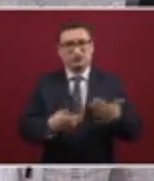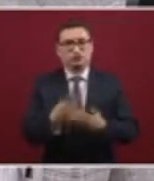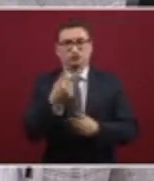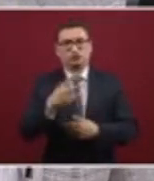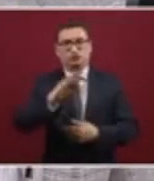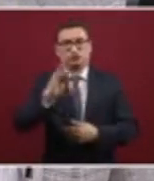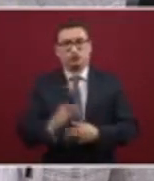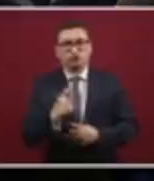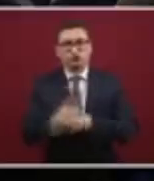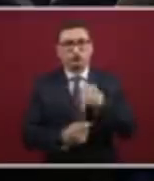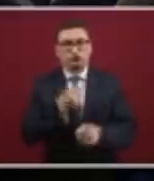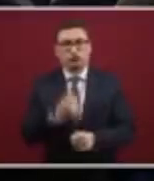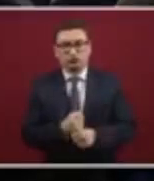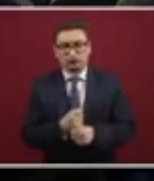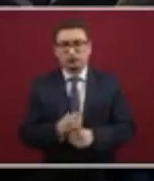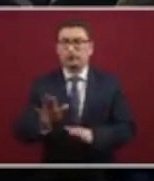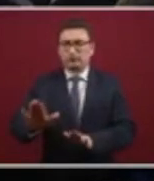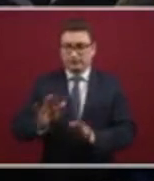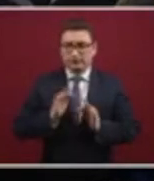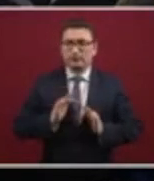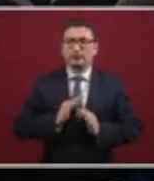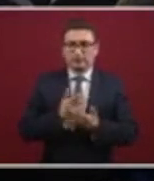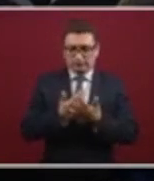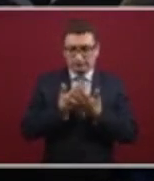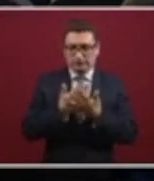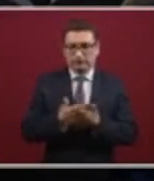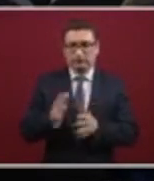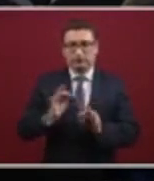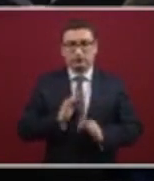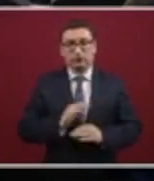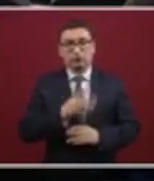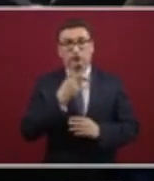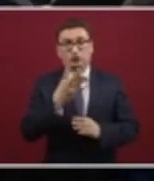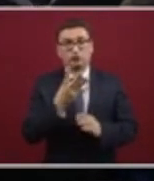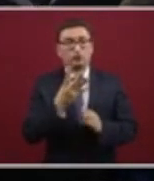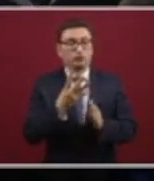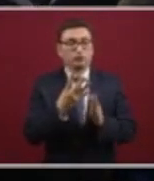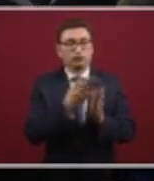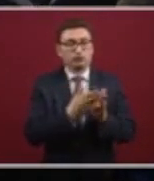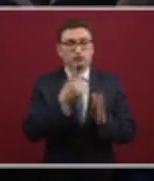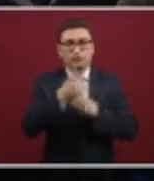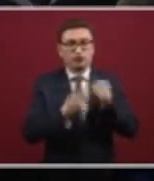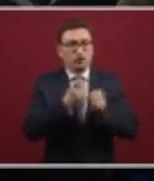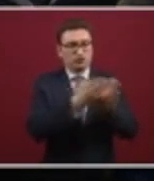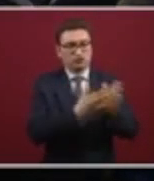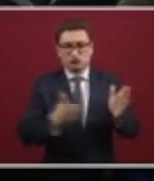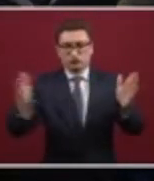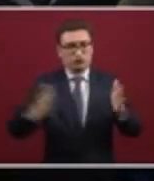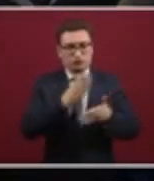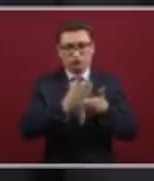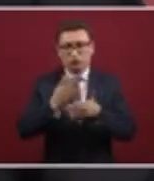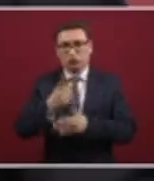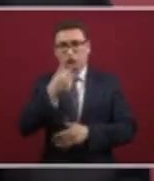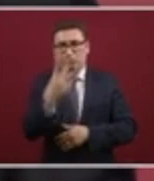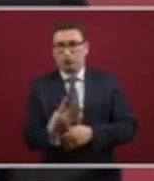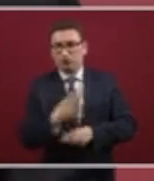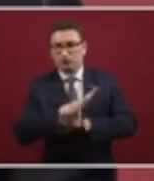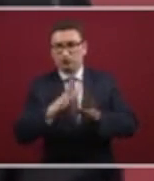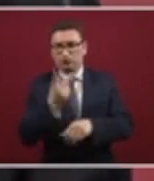2% en este año. Vamos a esperar. Ya porque se fue la cuarta parte del año. Sí, pero todavía